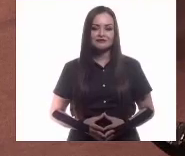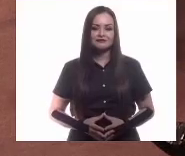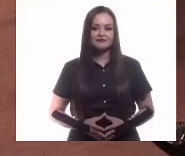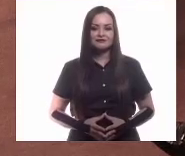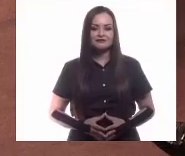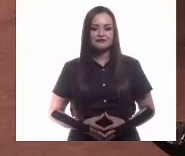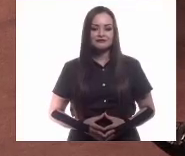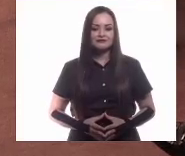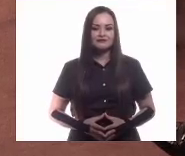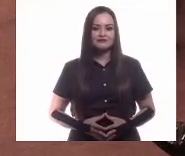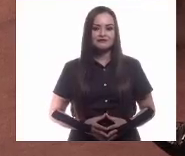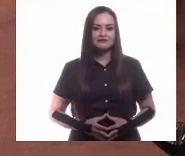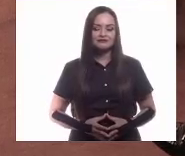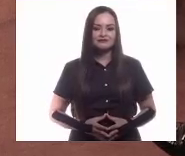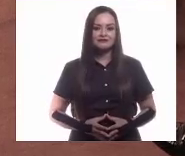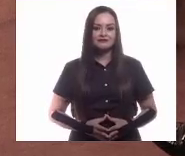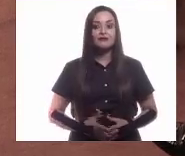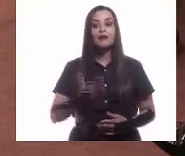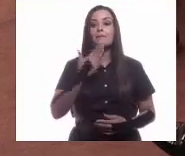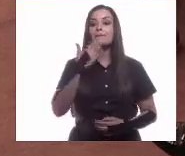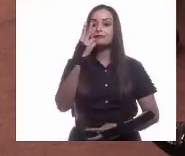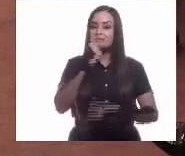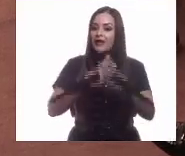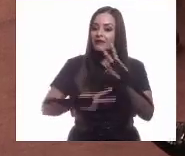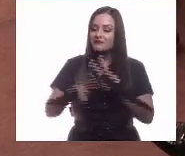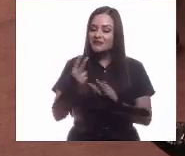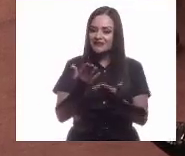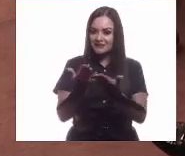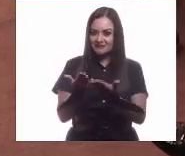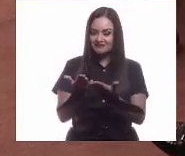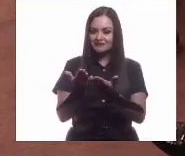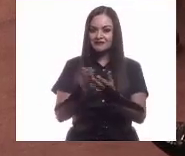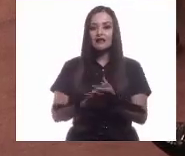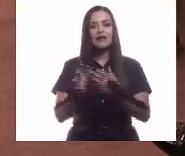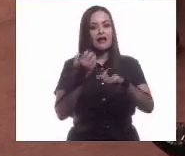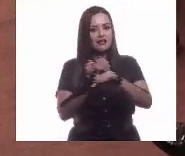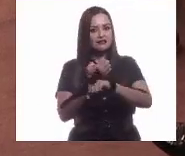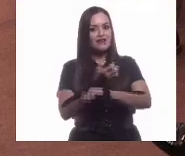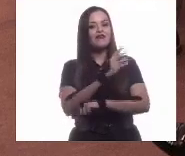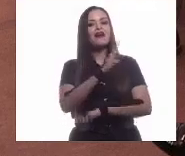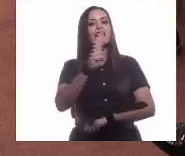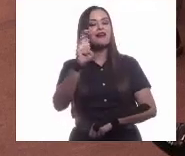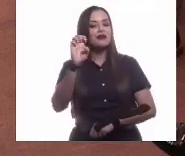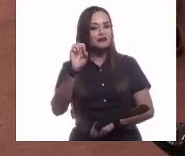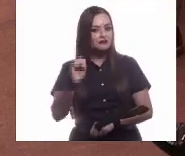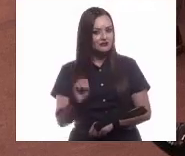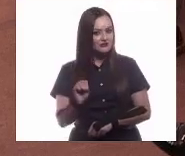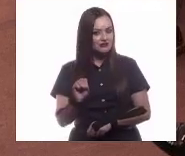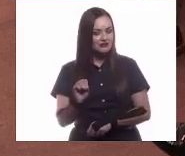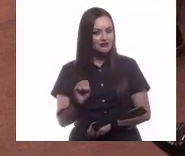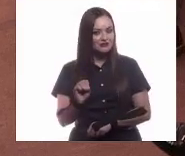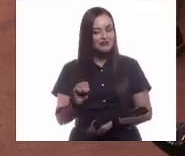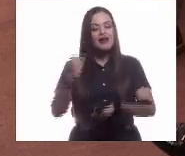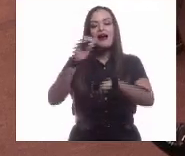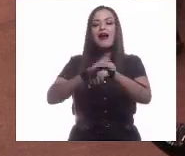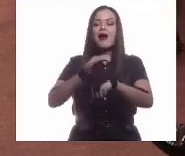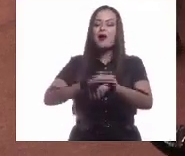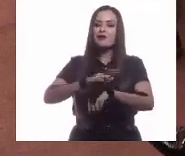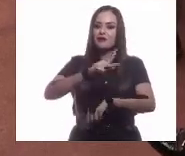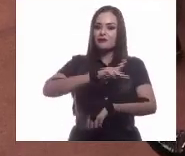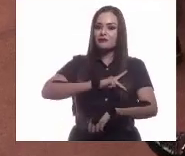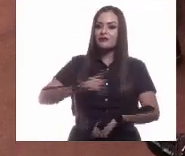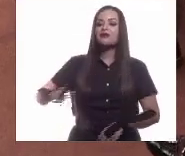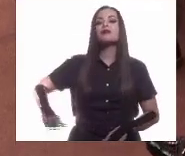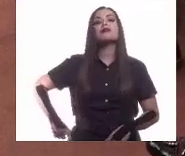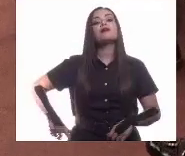Quiero también darle la bienvenida al estado de Baja California Sur a otro dilecto y distinguido amigo, gobernador